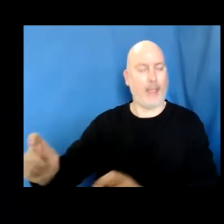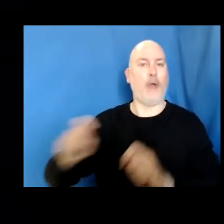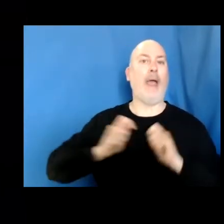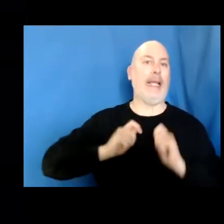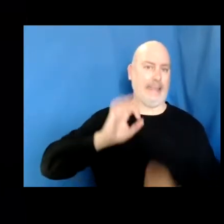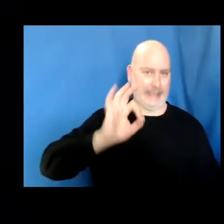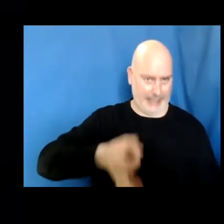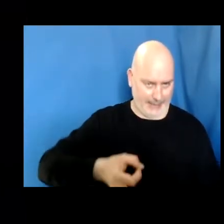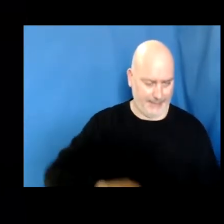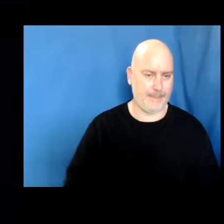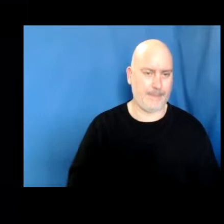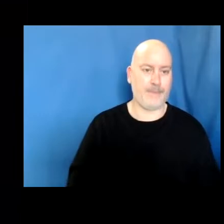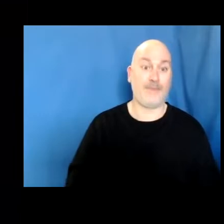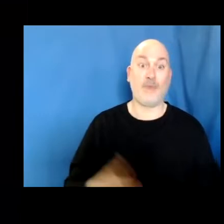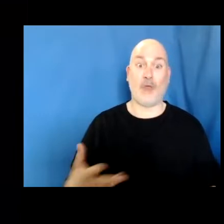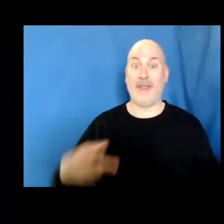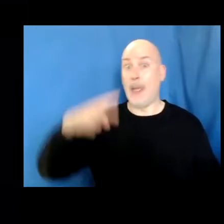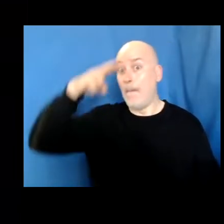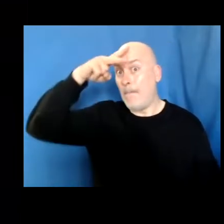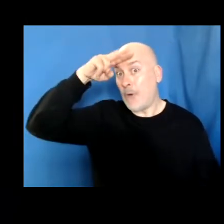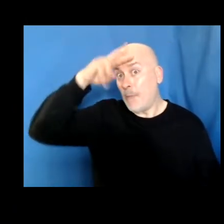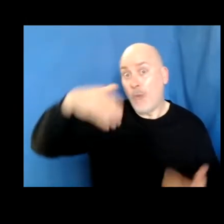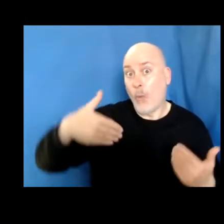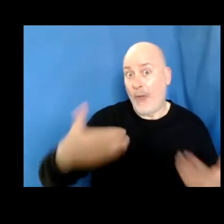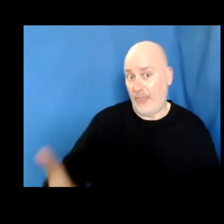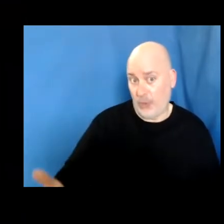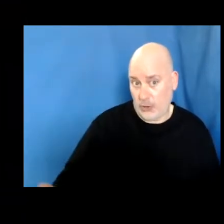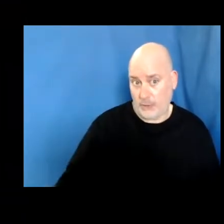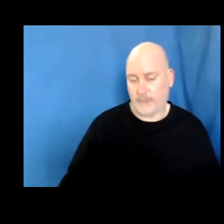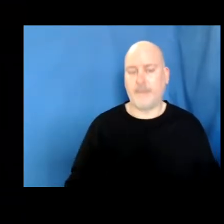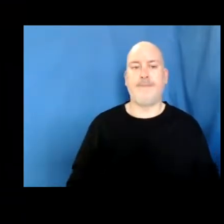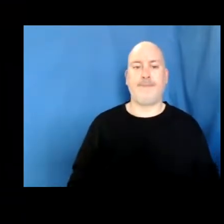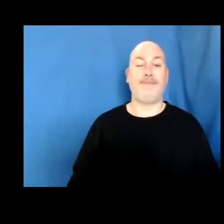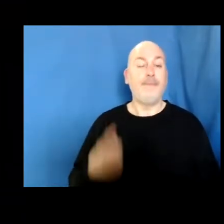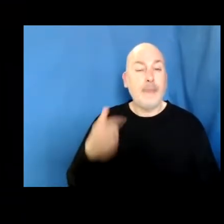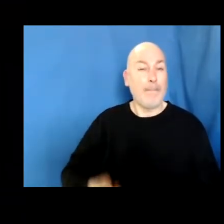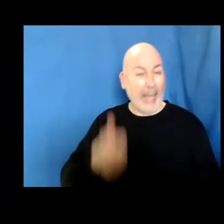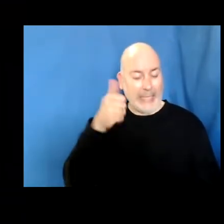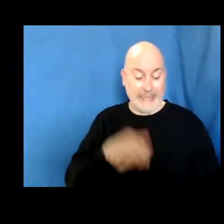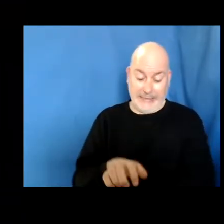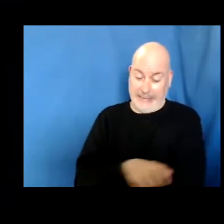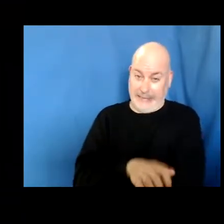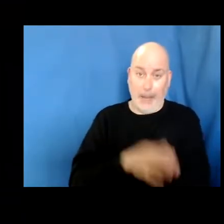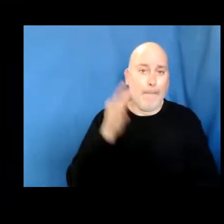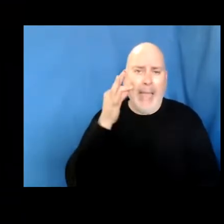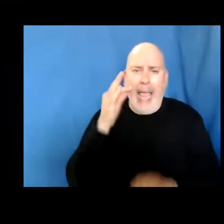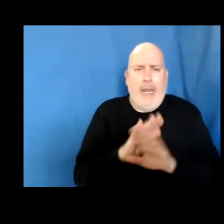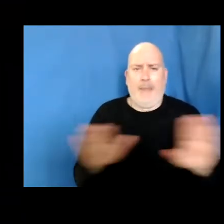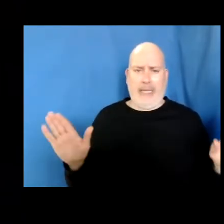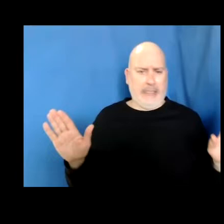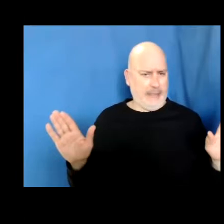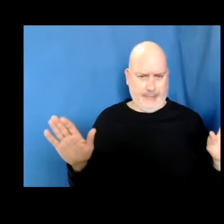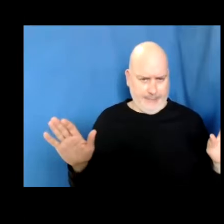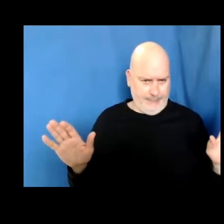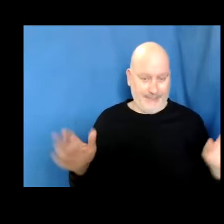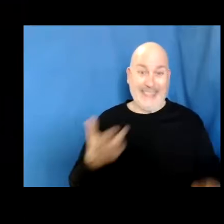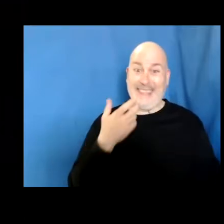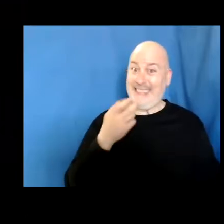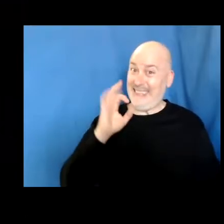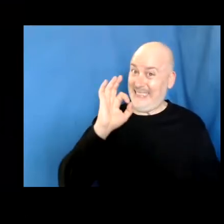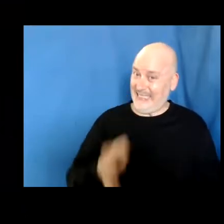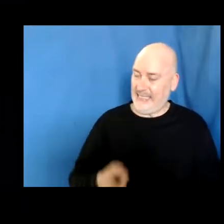¿Cuándo tengo que preocuparme? En principio, la urticaria aparece principalmente en la piel y nada más. Si afecta